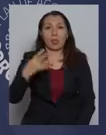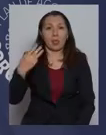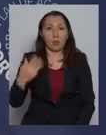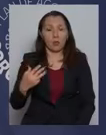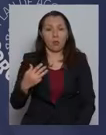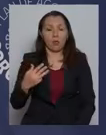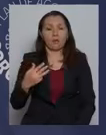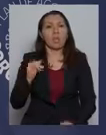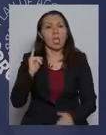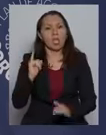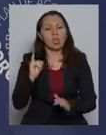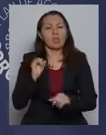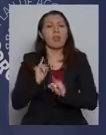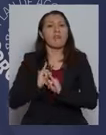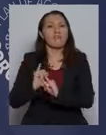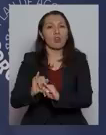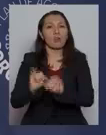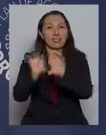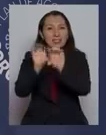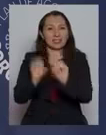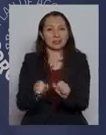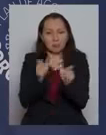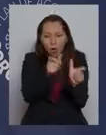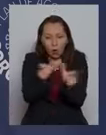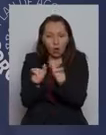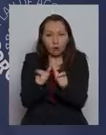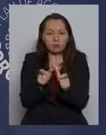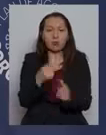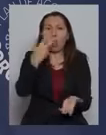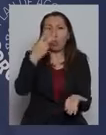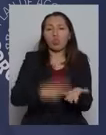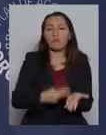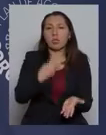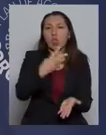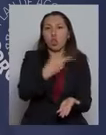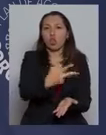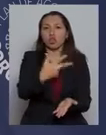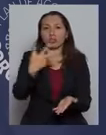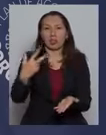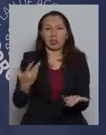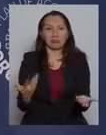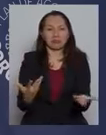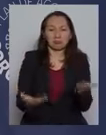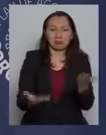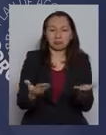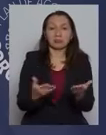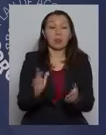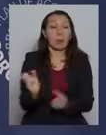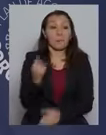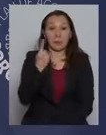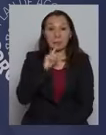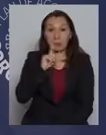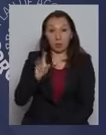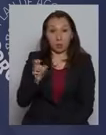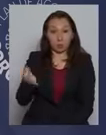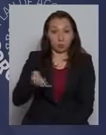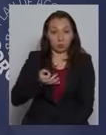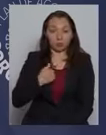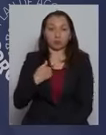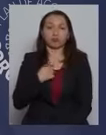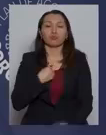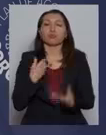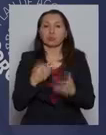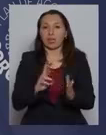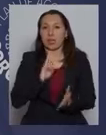2.449, y los que fueron notificados al sistema de epivigilancia, que fueron 2.088? Bueno, con respecto a la primera pregunta, yo un poco